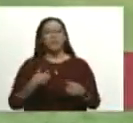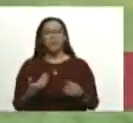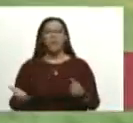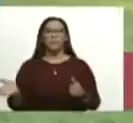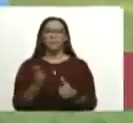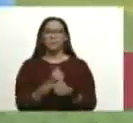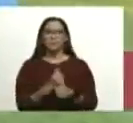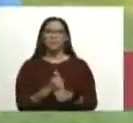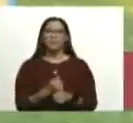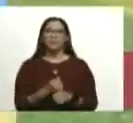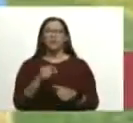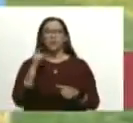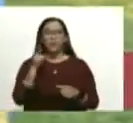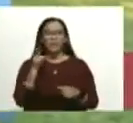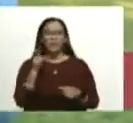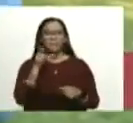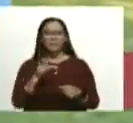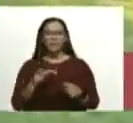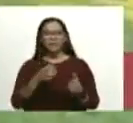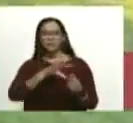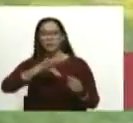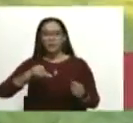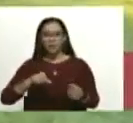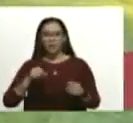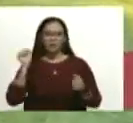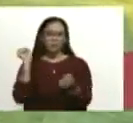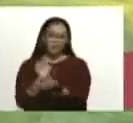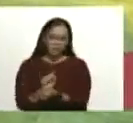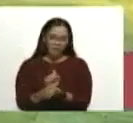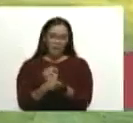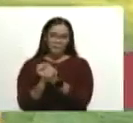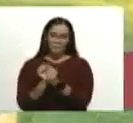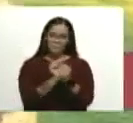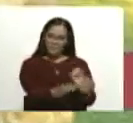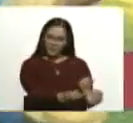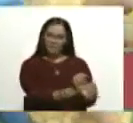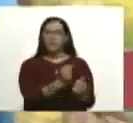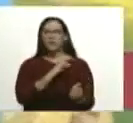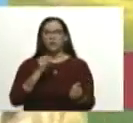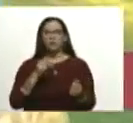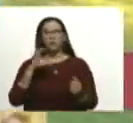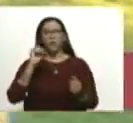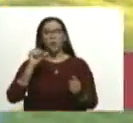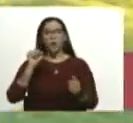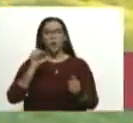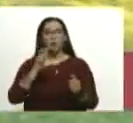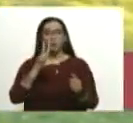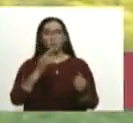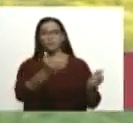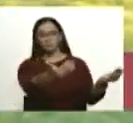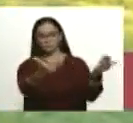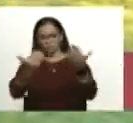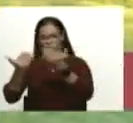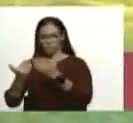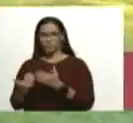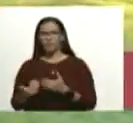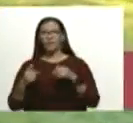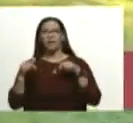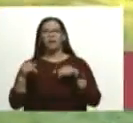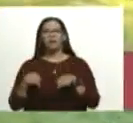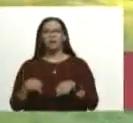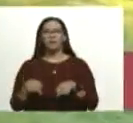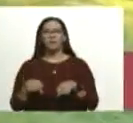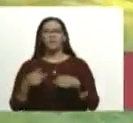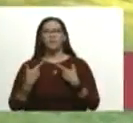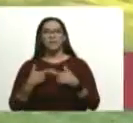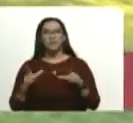con estos traficantes, capturamos a los traficantes, fueron puestos a orden del Ministerio Público y nosotros, con los 3 osos palmeros, inmediatamente los liberamos,